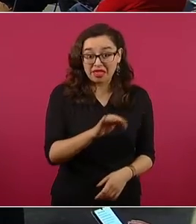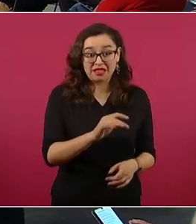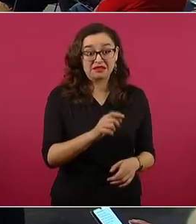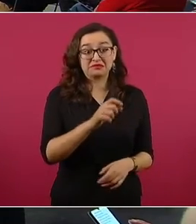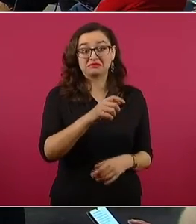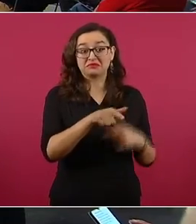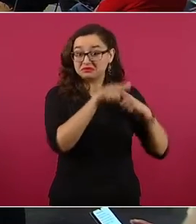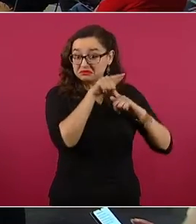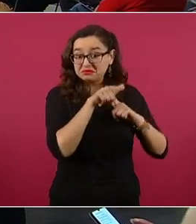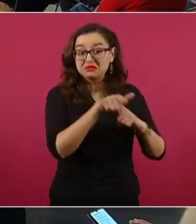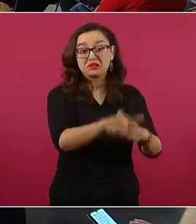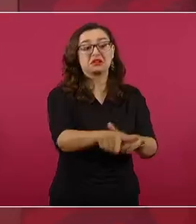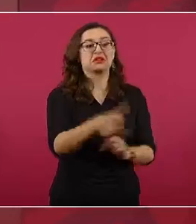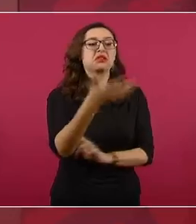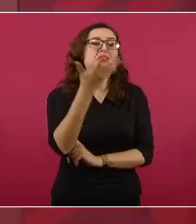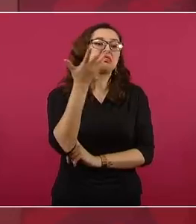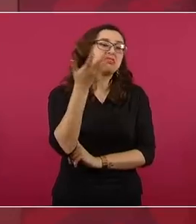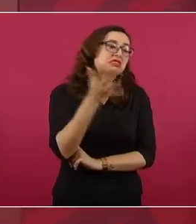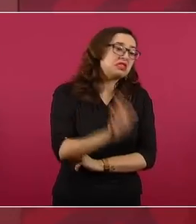años.